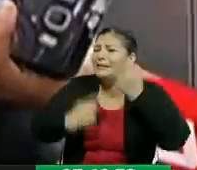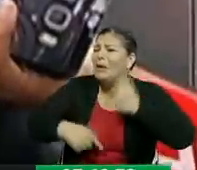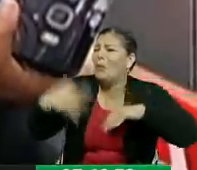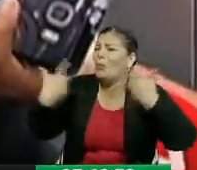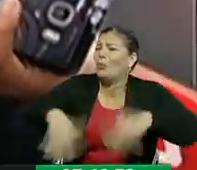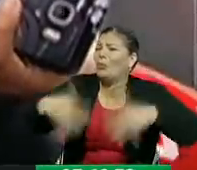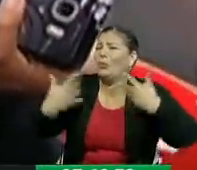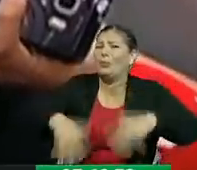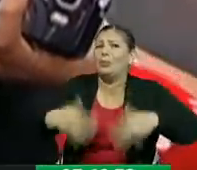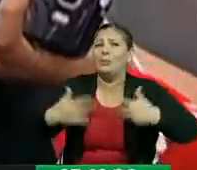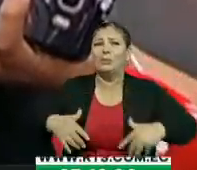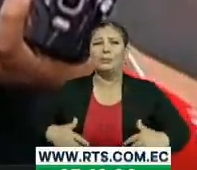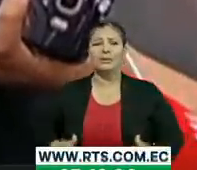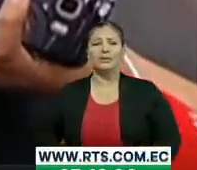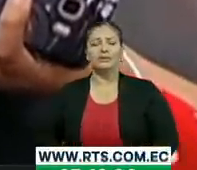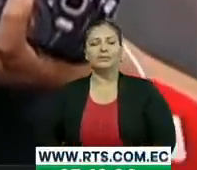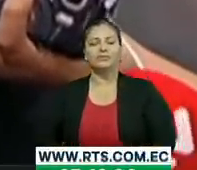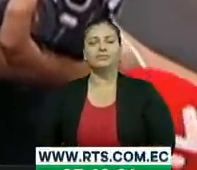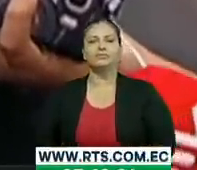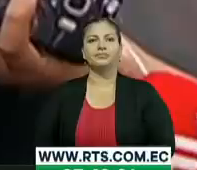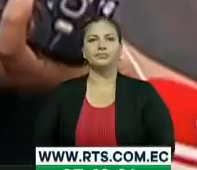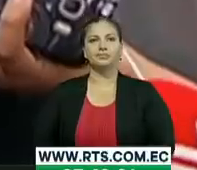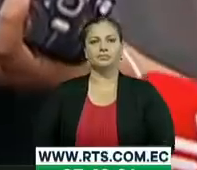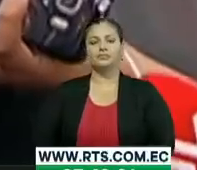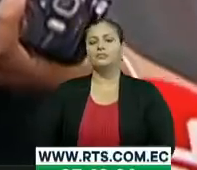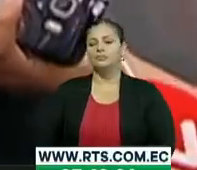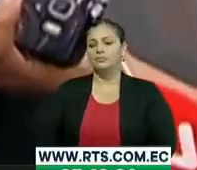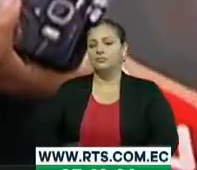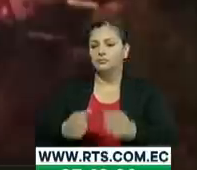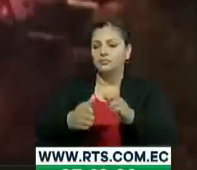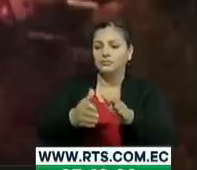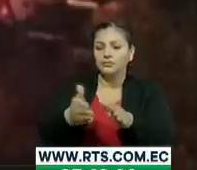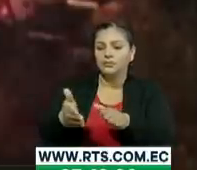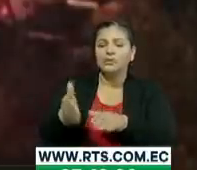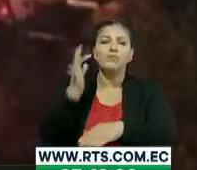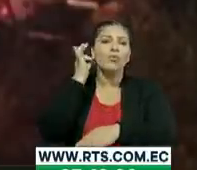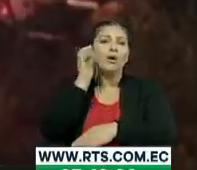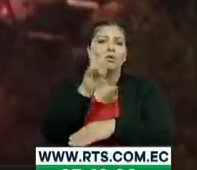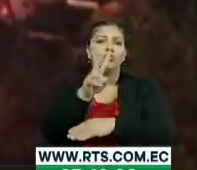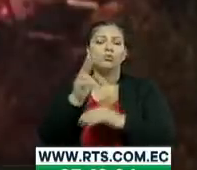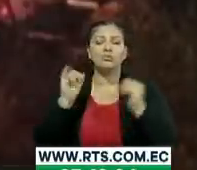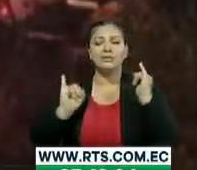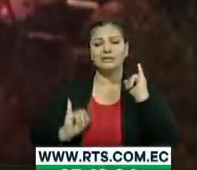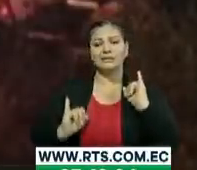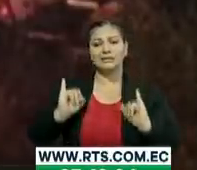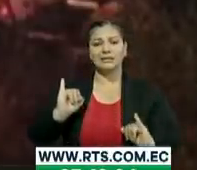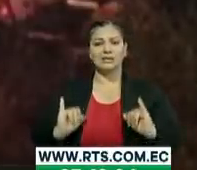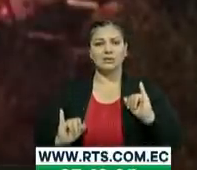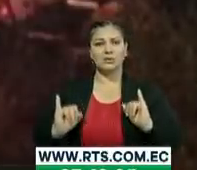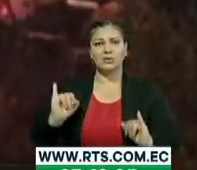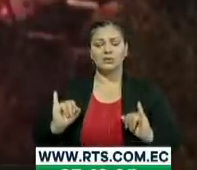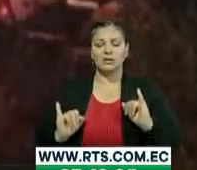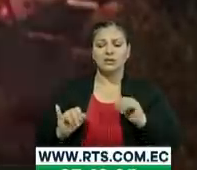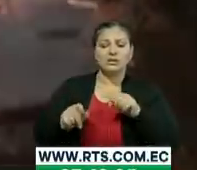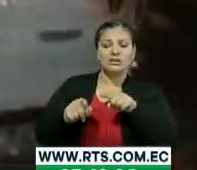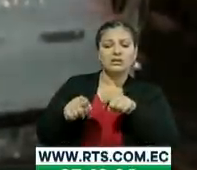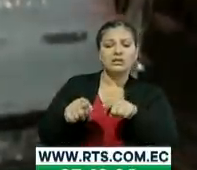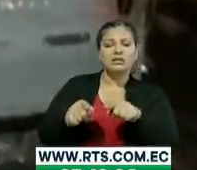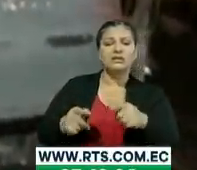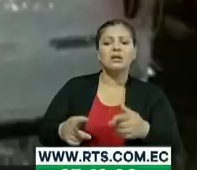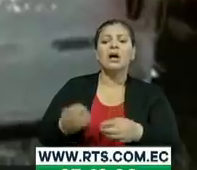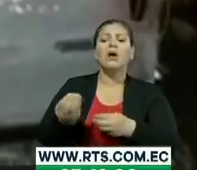Conoce también de que entre los fallecidos hay 2 señoritas, o no sabemos la